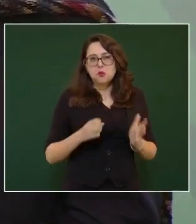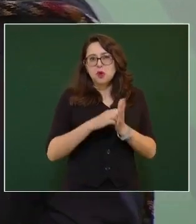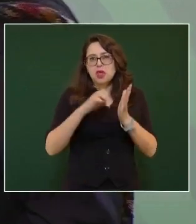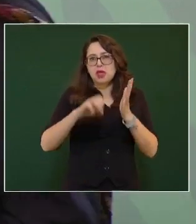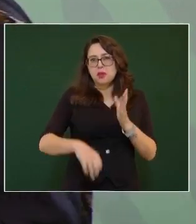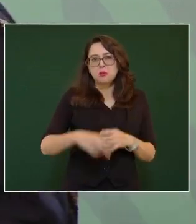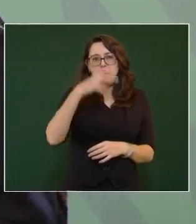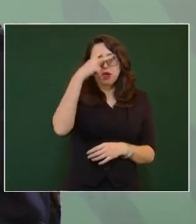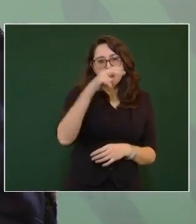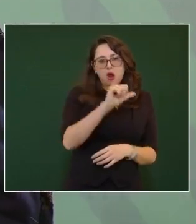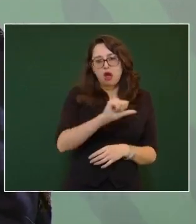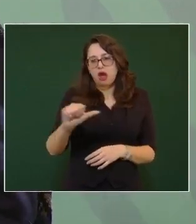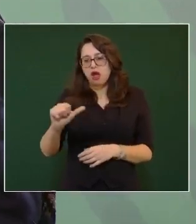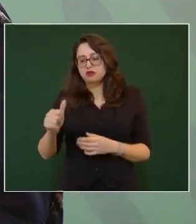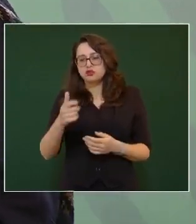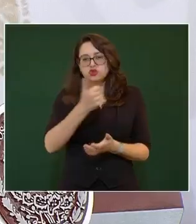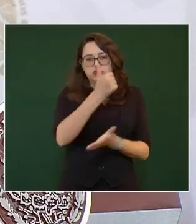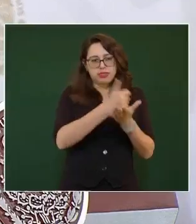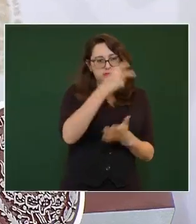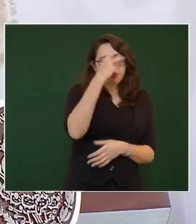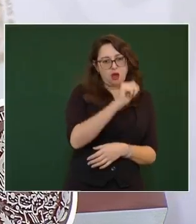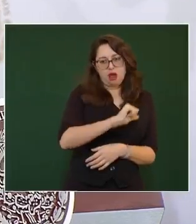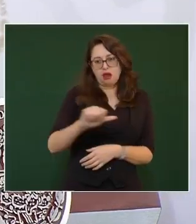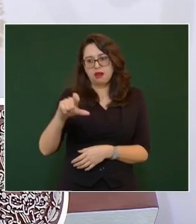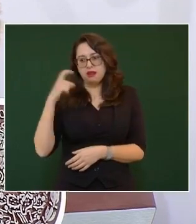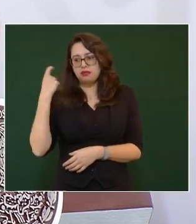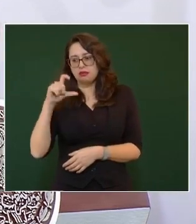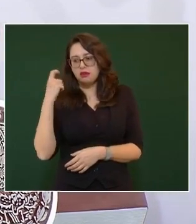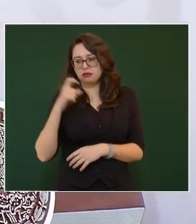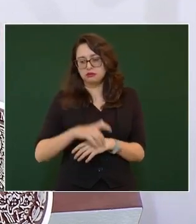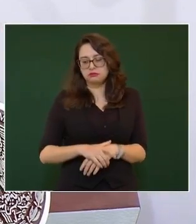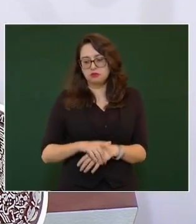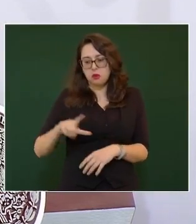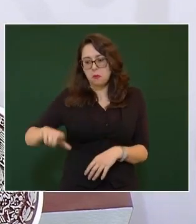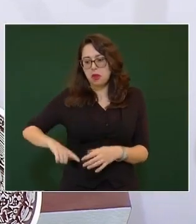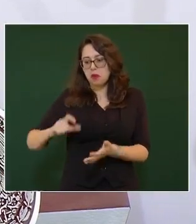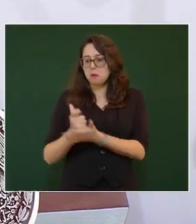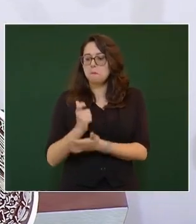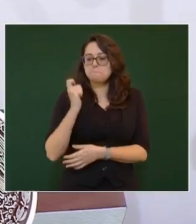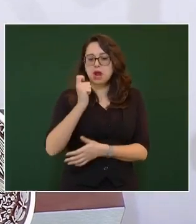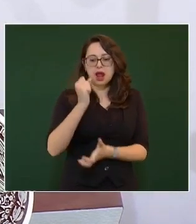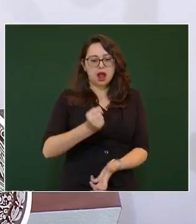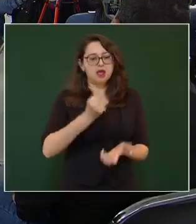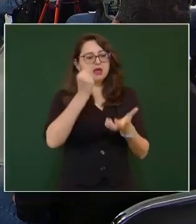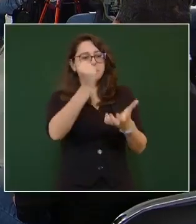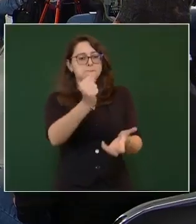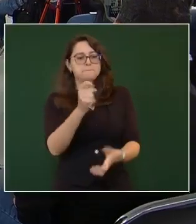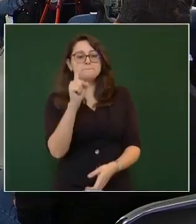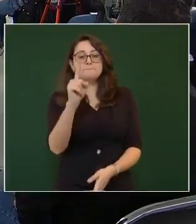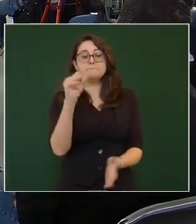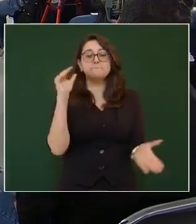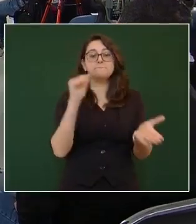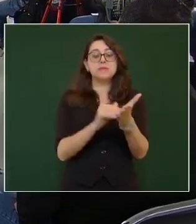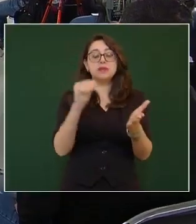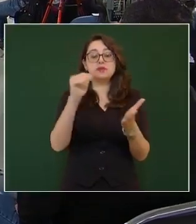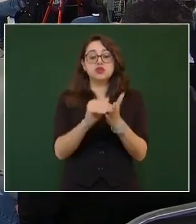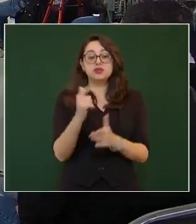mantenimiento por cerca de 1,000 millones de pesos al año.